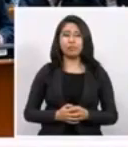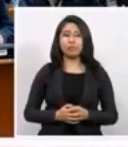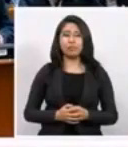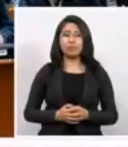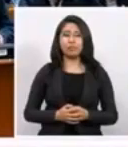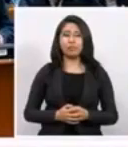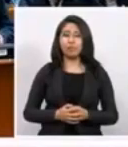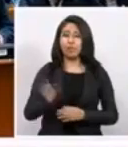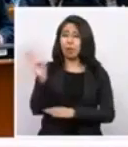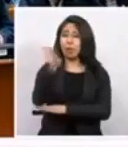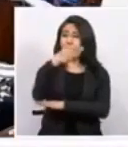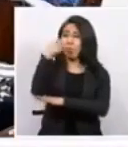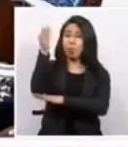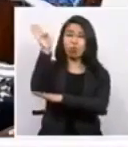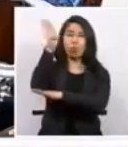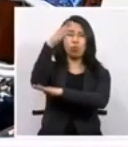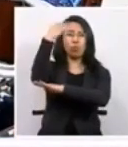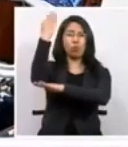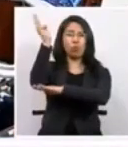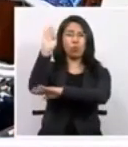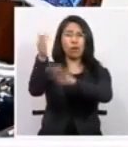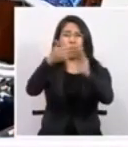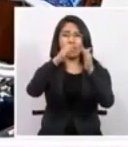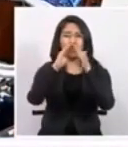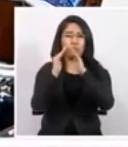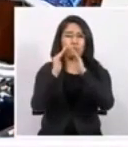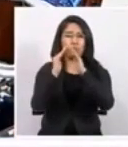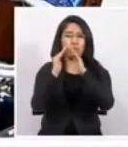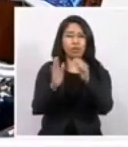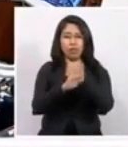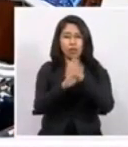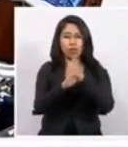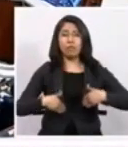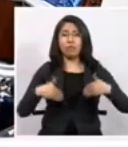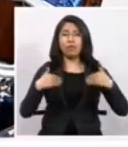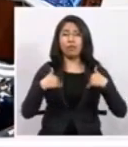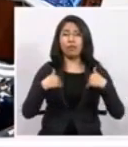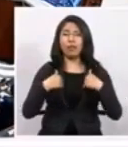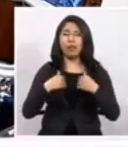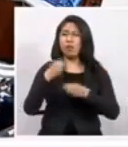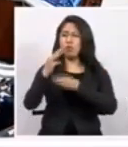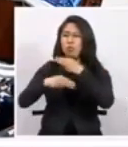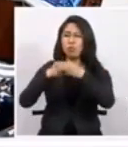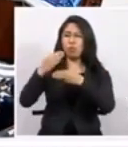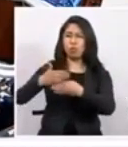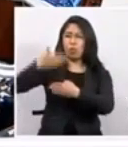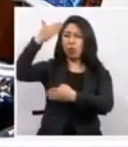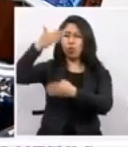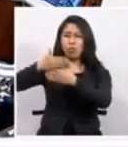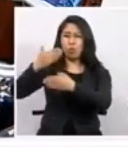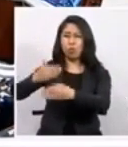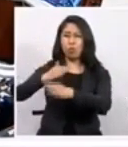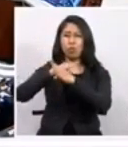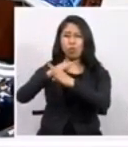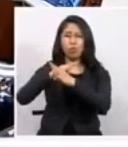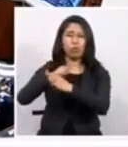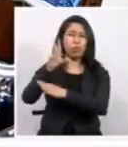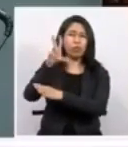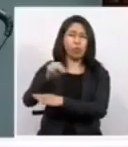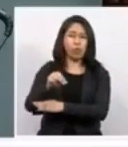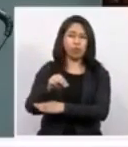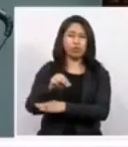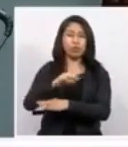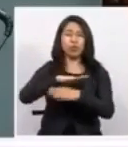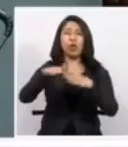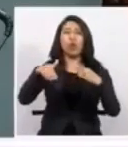Levantamos la bandera de la diplomacia de los pueblos por la vida y de un mundo sin muros. Debemos poner fin a todo